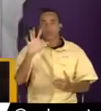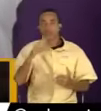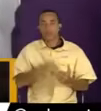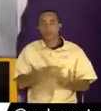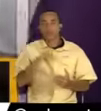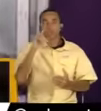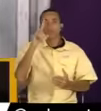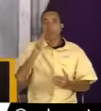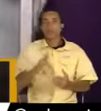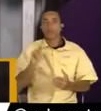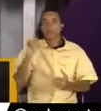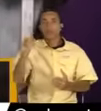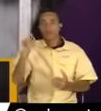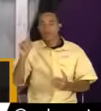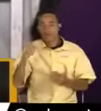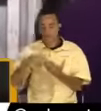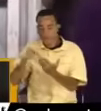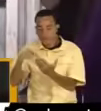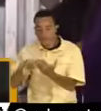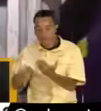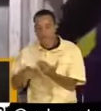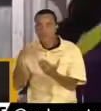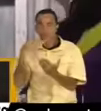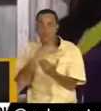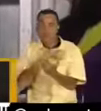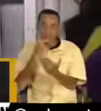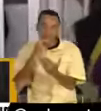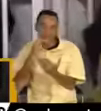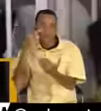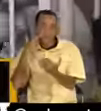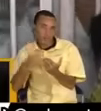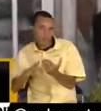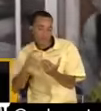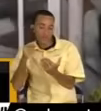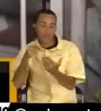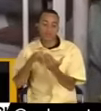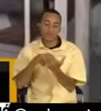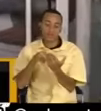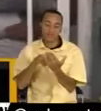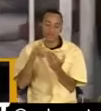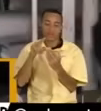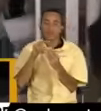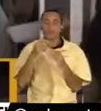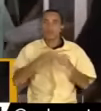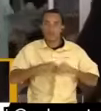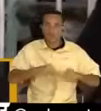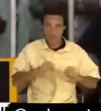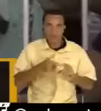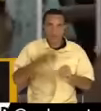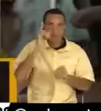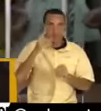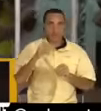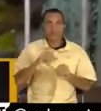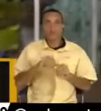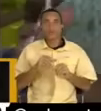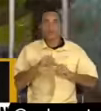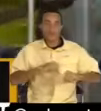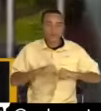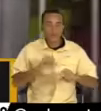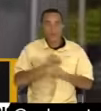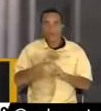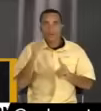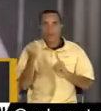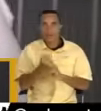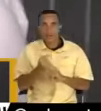55.611 firmas a el Movimiento Ciudadano Barranca Bermeja Social. Imágenes en pantalla de lo que ha sido precisamente el proceso